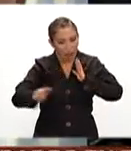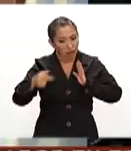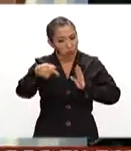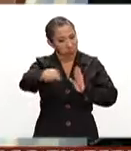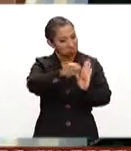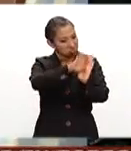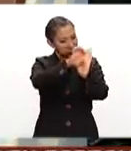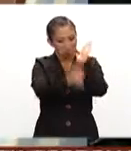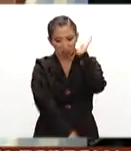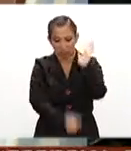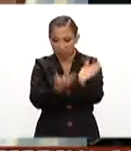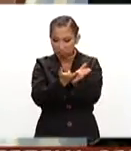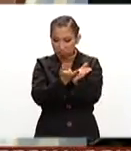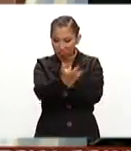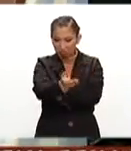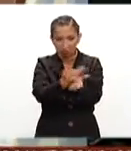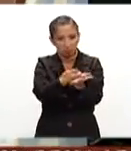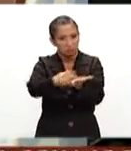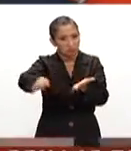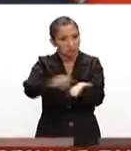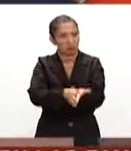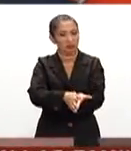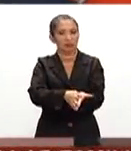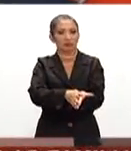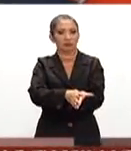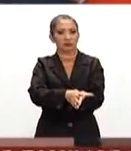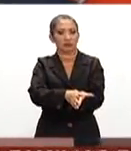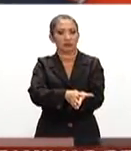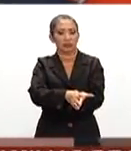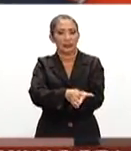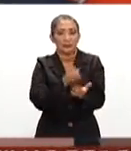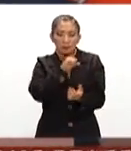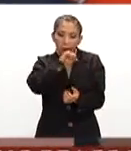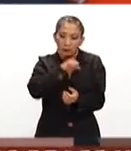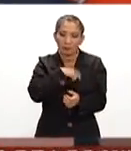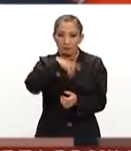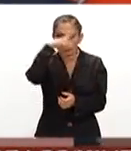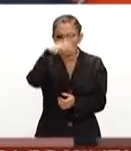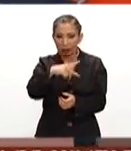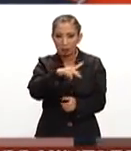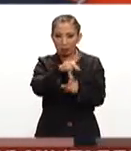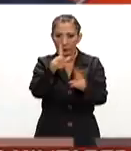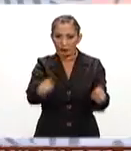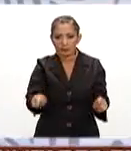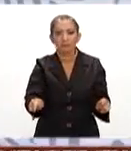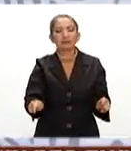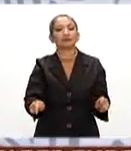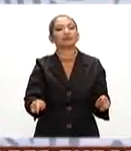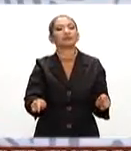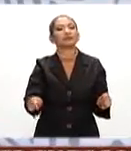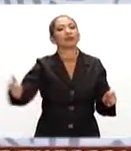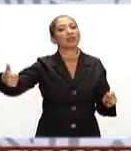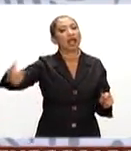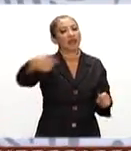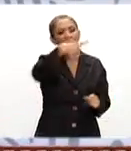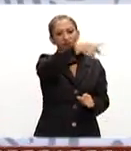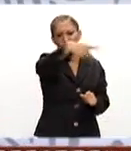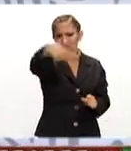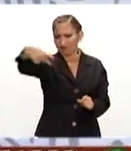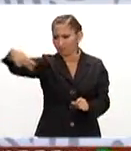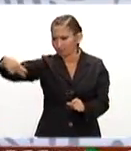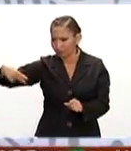símbolo de lealtad y valentía, de patriotismo y de paz. En cada uno de